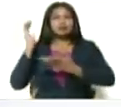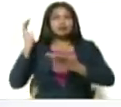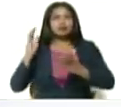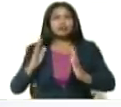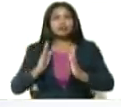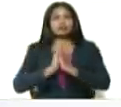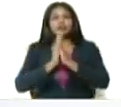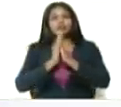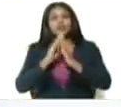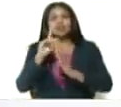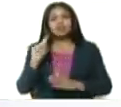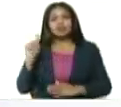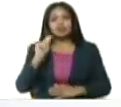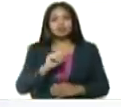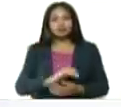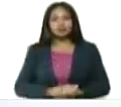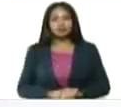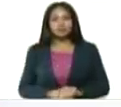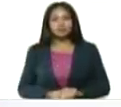Santa Teresa.